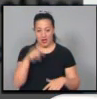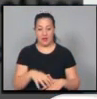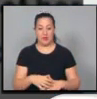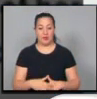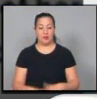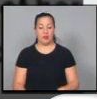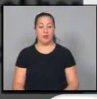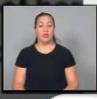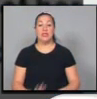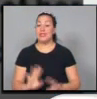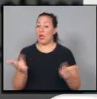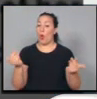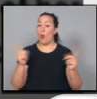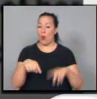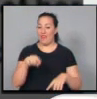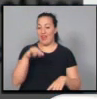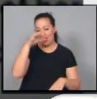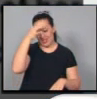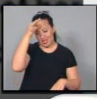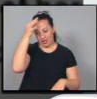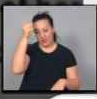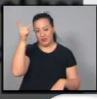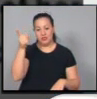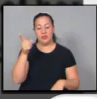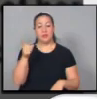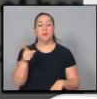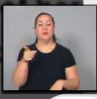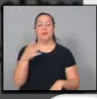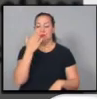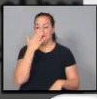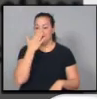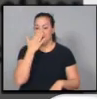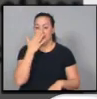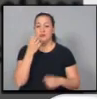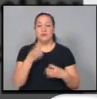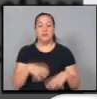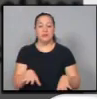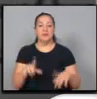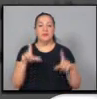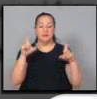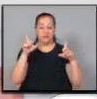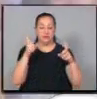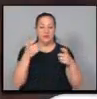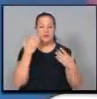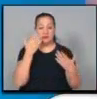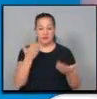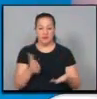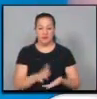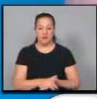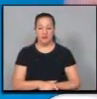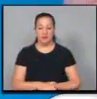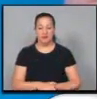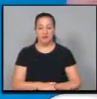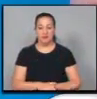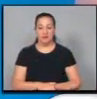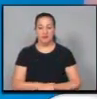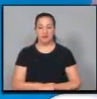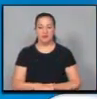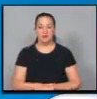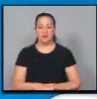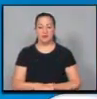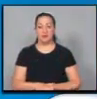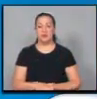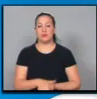volvió al teatro. Volvió al teatro, está en Villa Carlos Paz, y entonces empezó a publicar fotografías de este tenor, Alejo, que a vos te gustan. Por